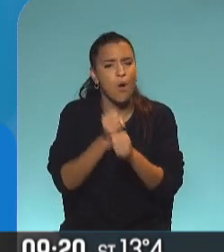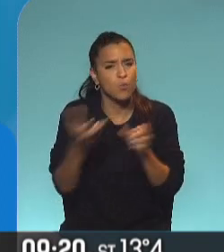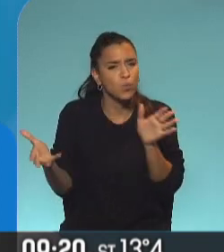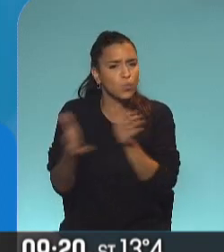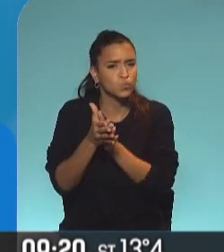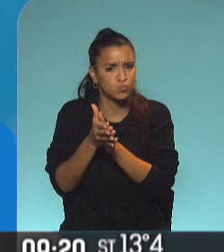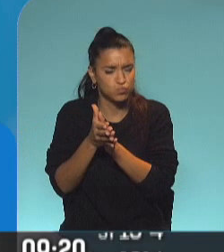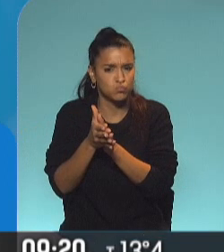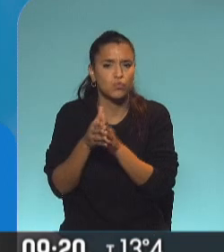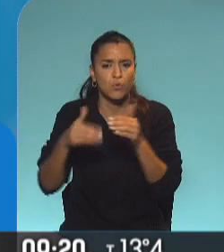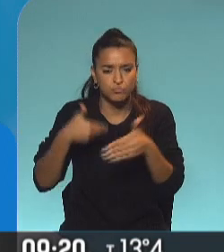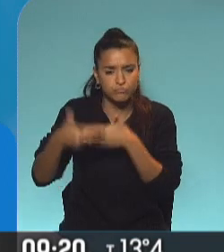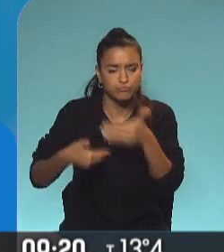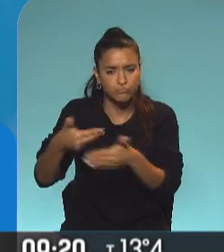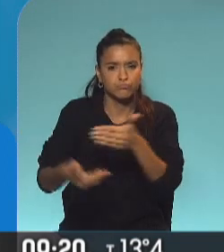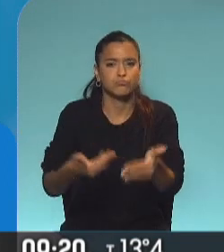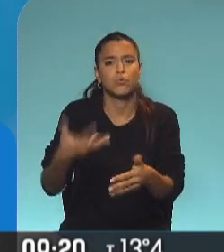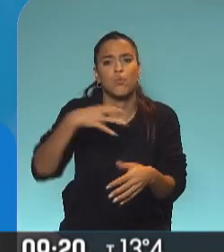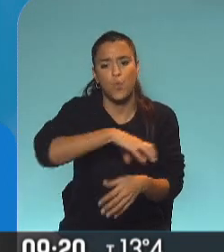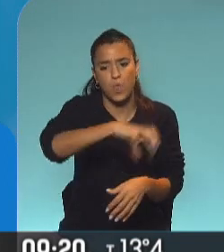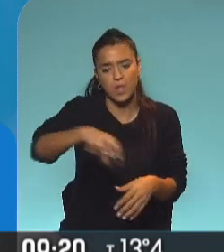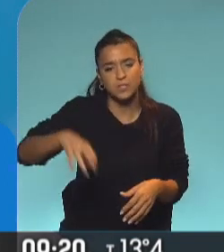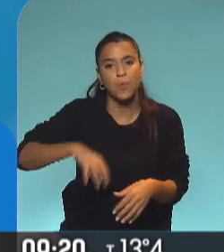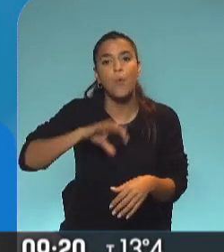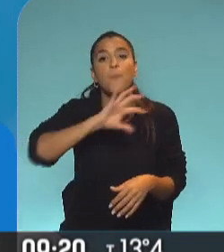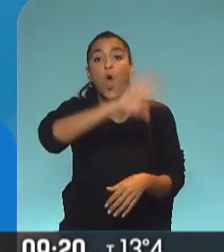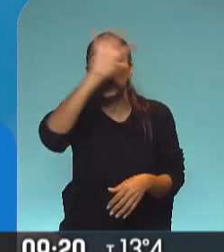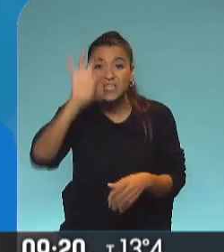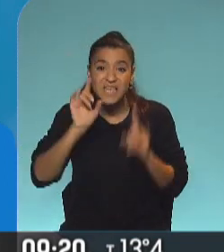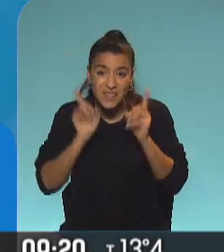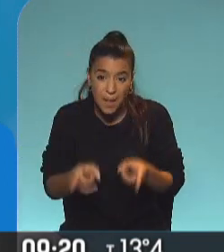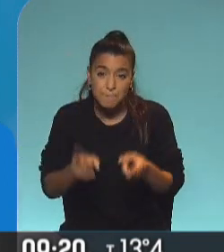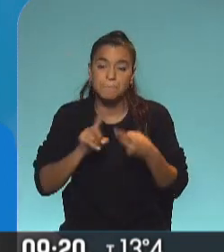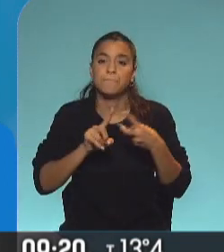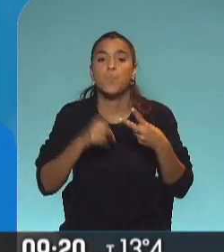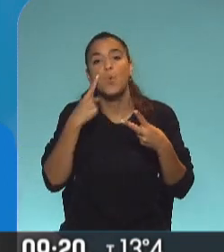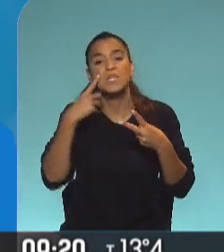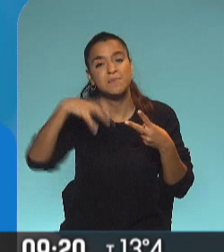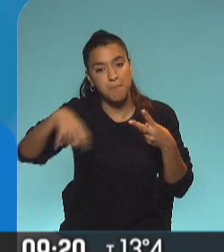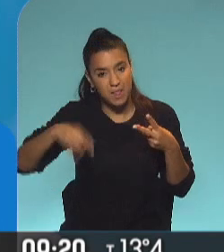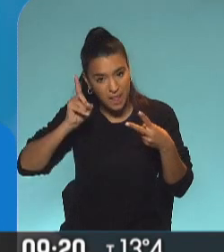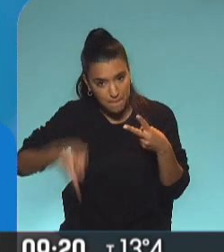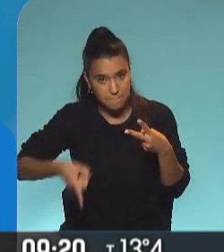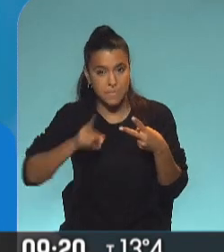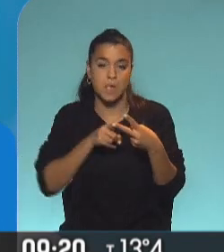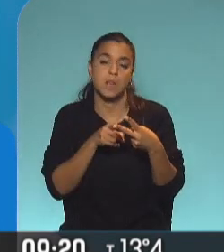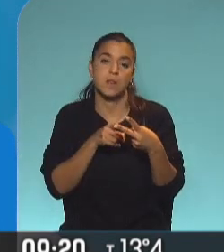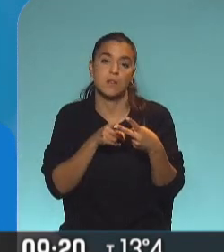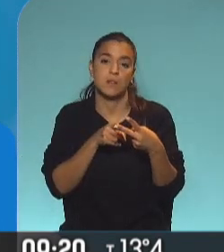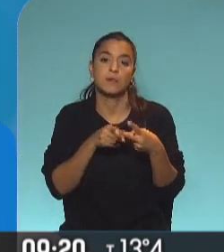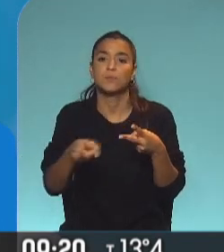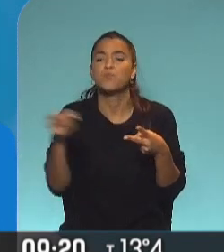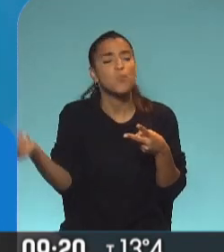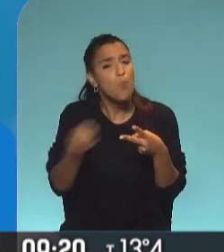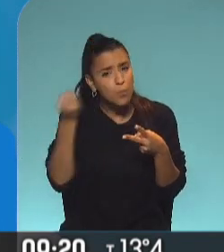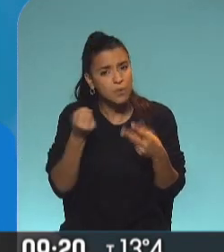mancomunado que se ha venido llevando adelante con las jurisdicciones provinciales y con las jurisdicciones municipales, quienes han sido